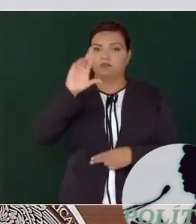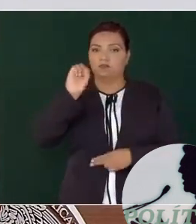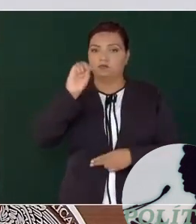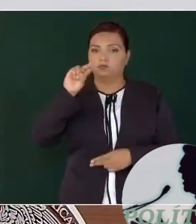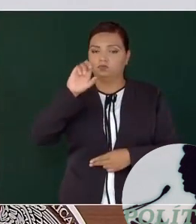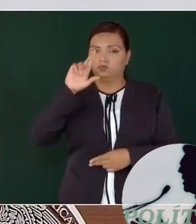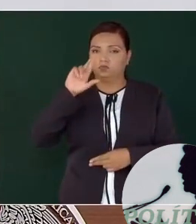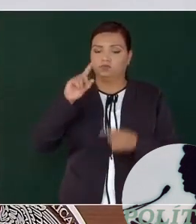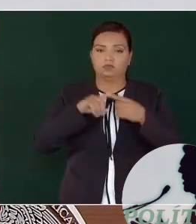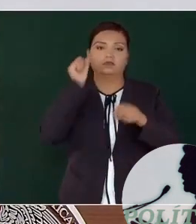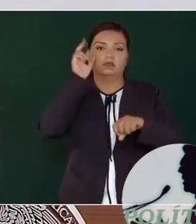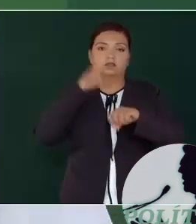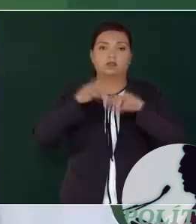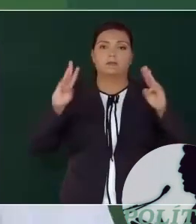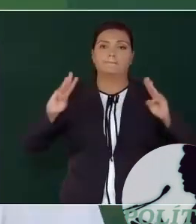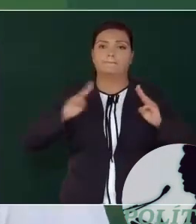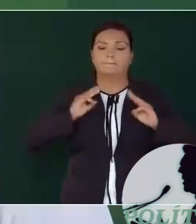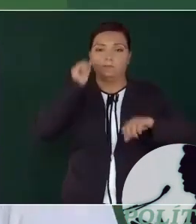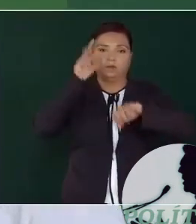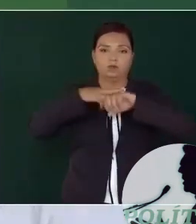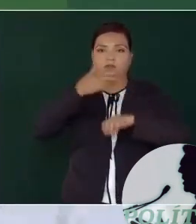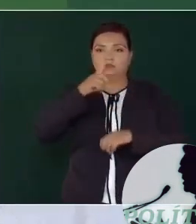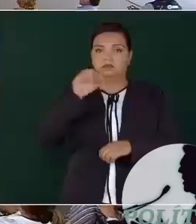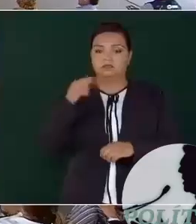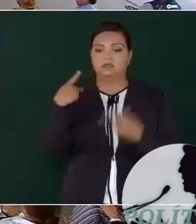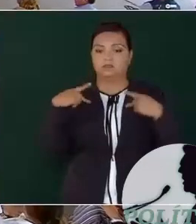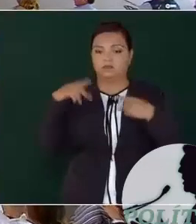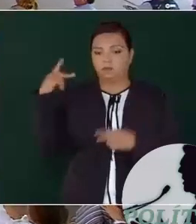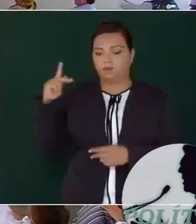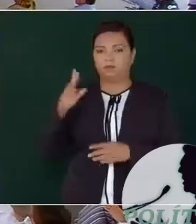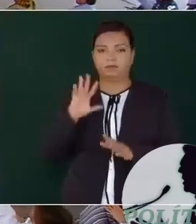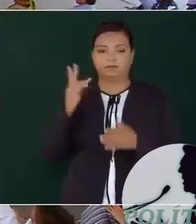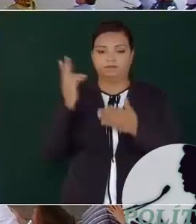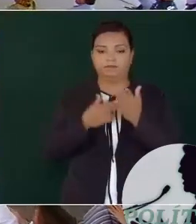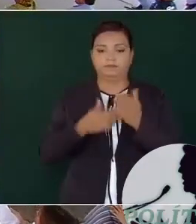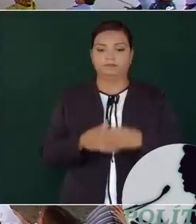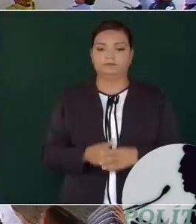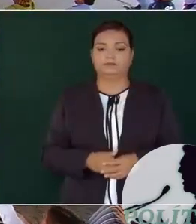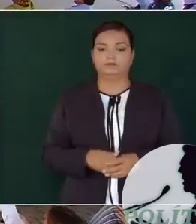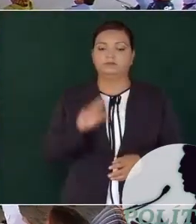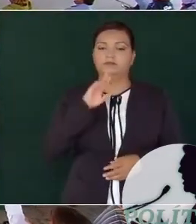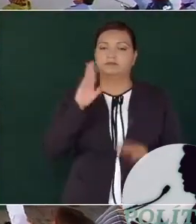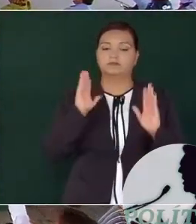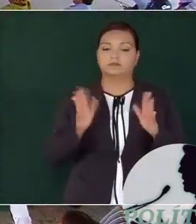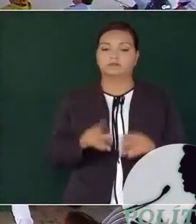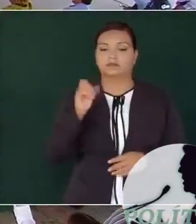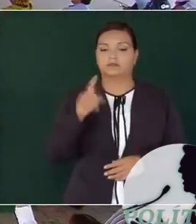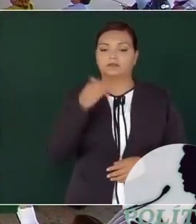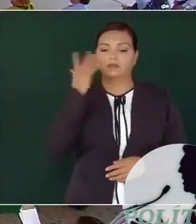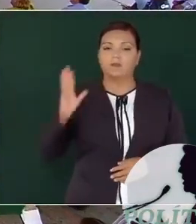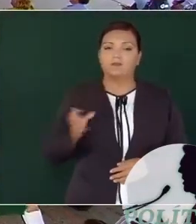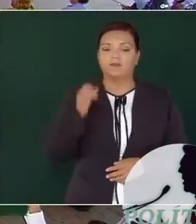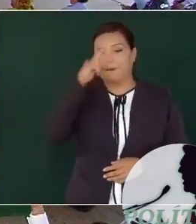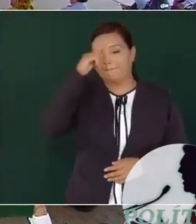la Secretaría de Marina, el Secretario de Hacienda y un servidor. Ya está resuelto. Y también